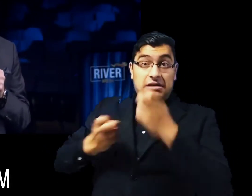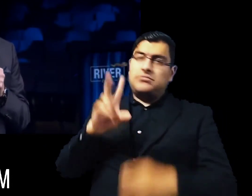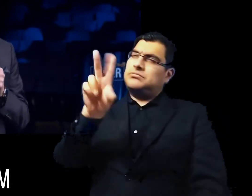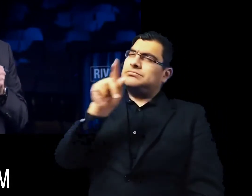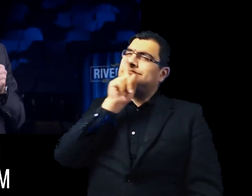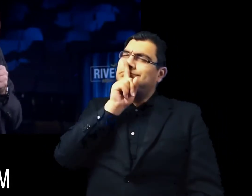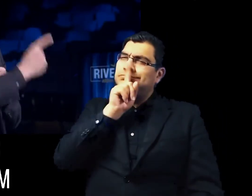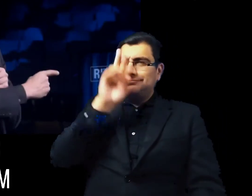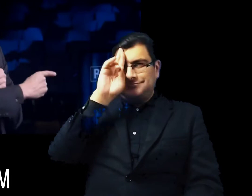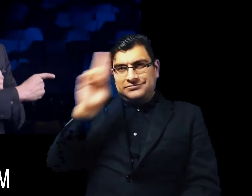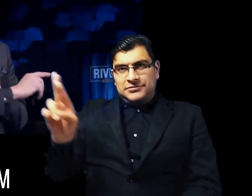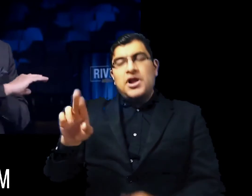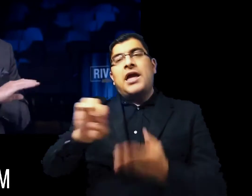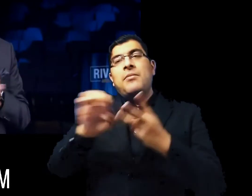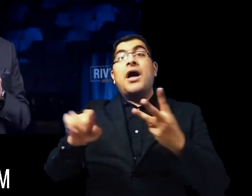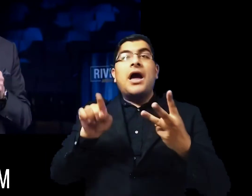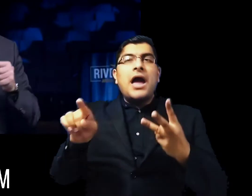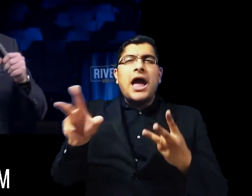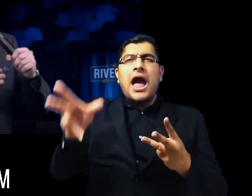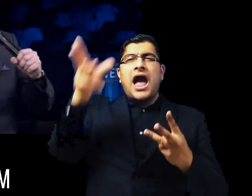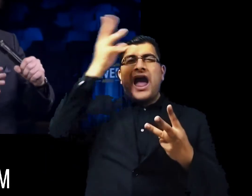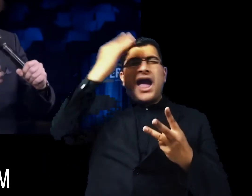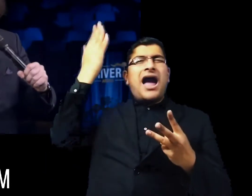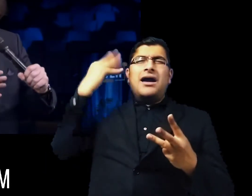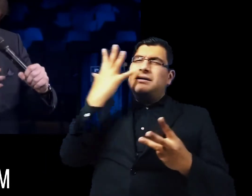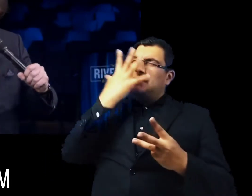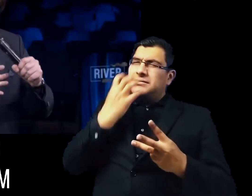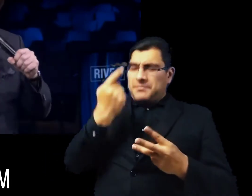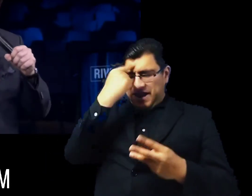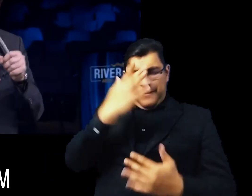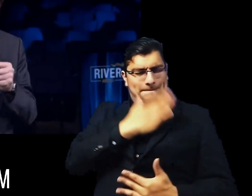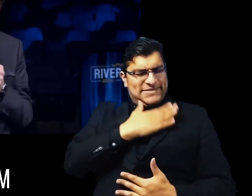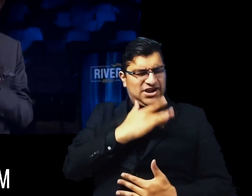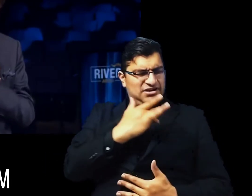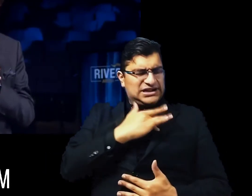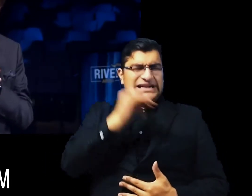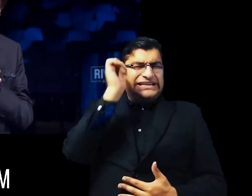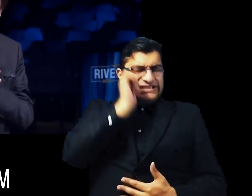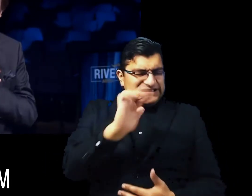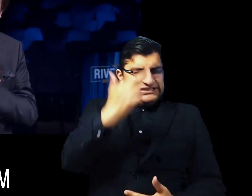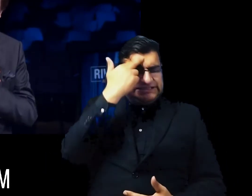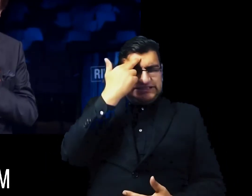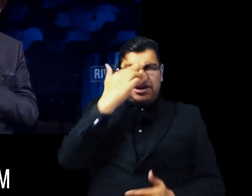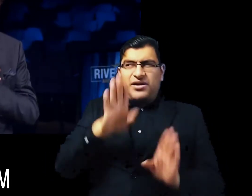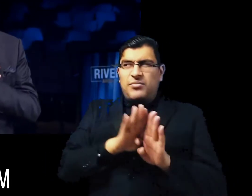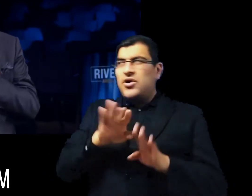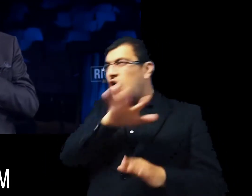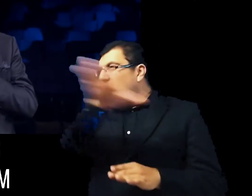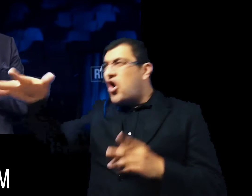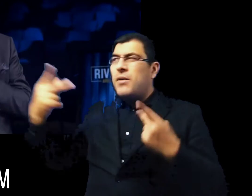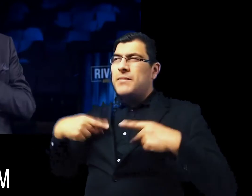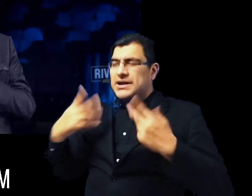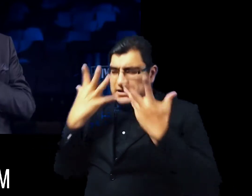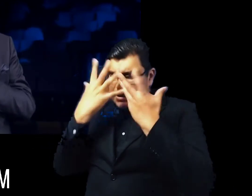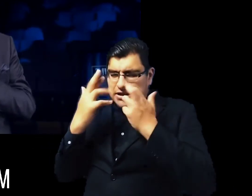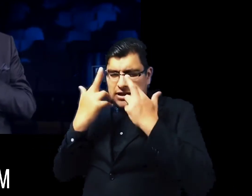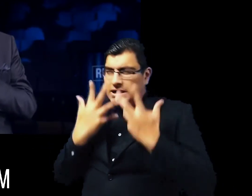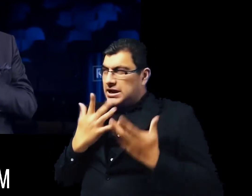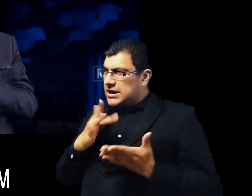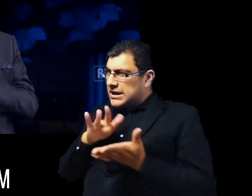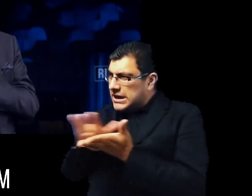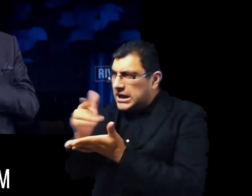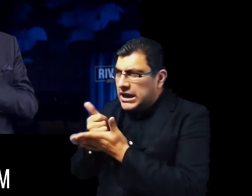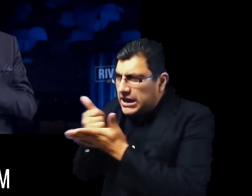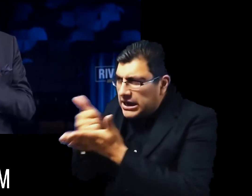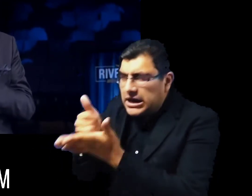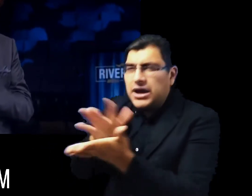pedí a Dios que usara aquella experiencia triste para que mi corazón siempre sintiera compasión por la gente rota.